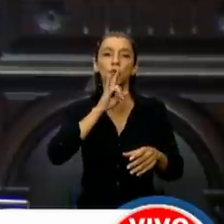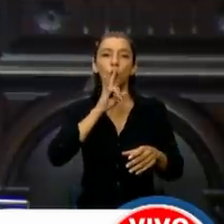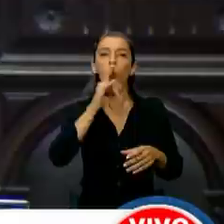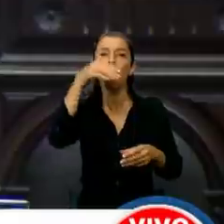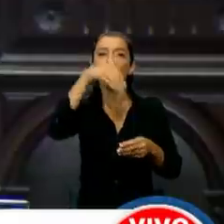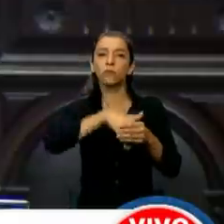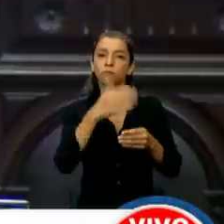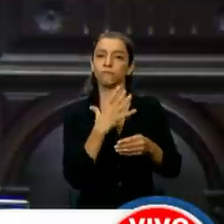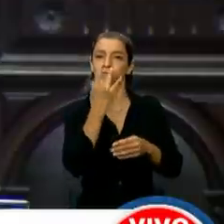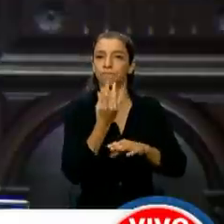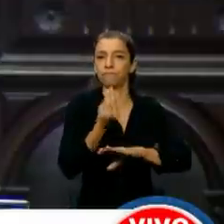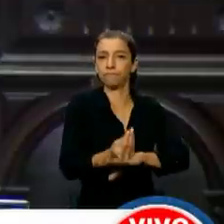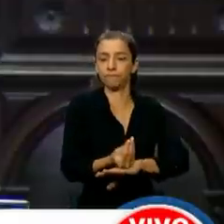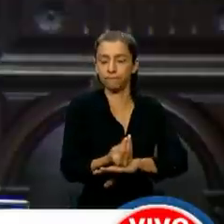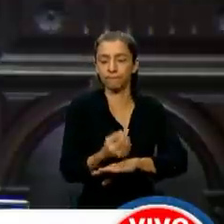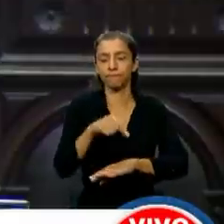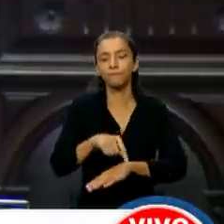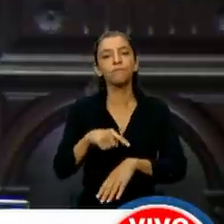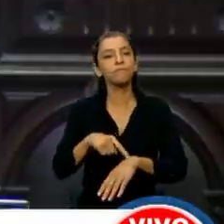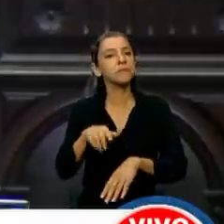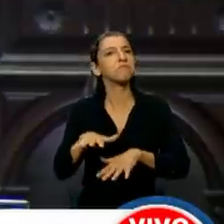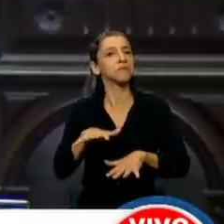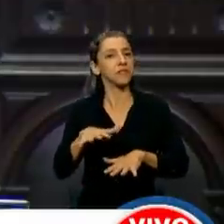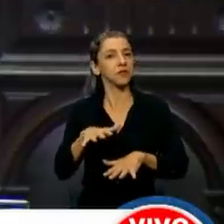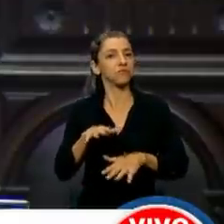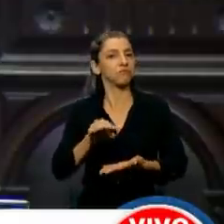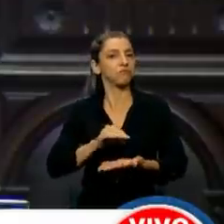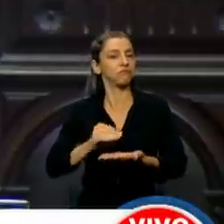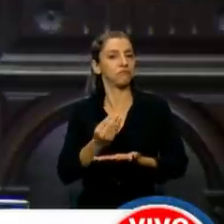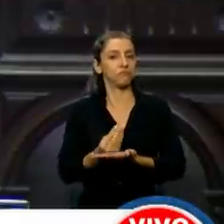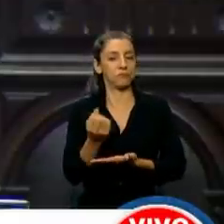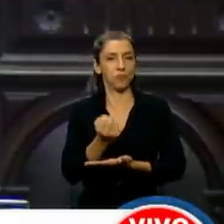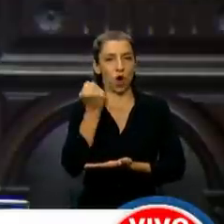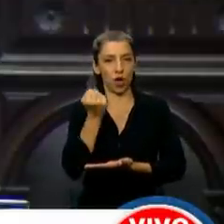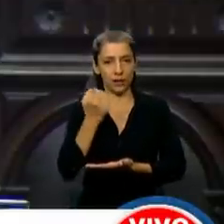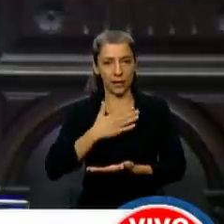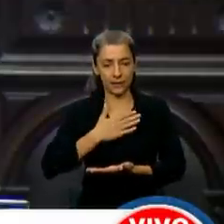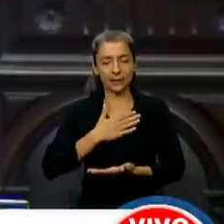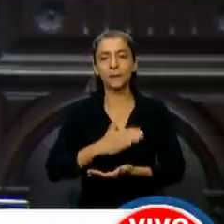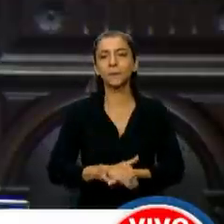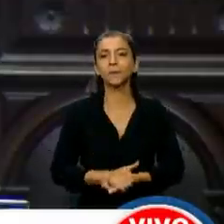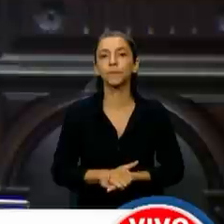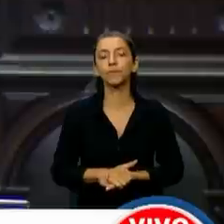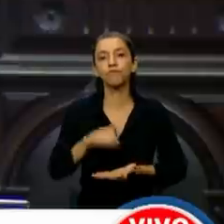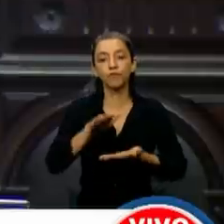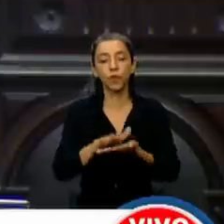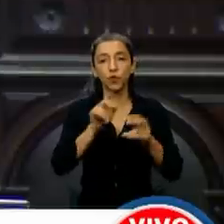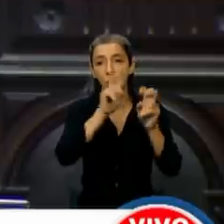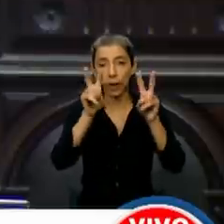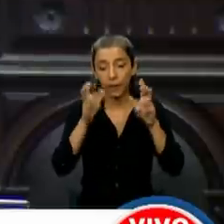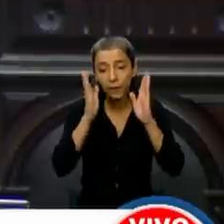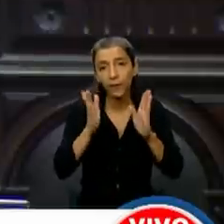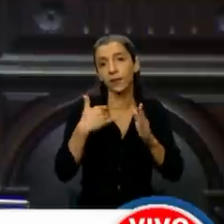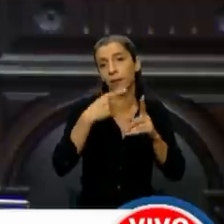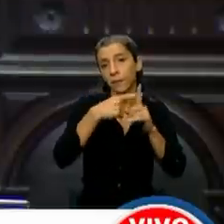posibilidad de estar en este momento acá en este importante cargo en cuanto a lo que estamos tratando hoy que es justamente la ley